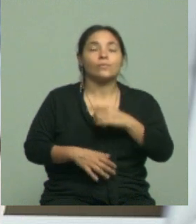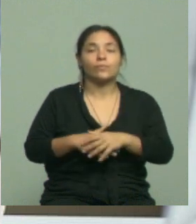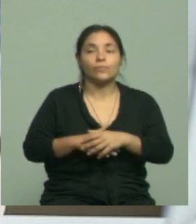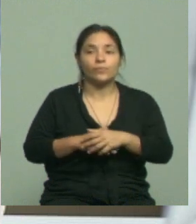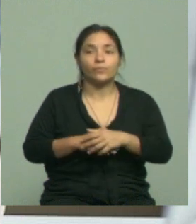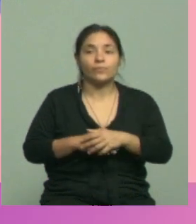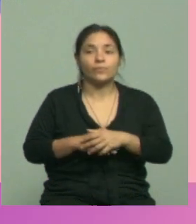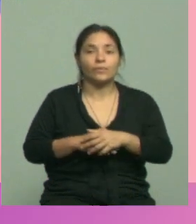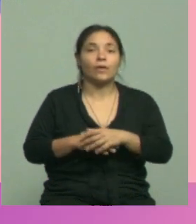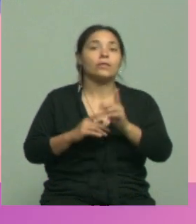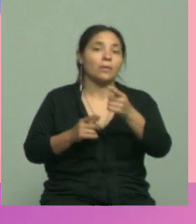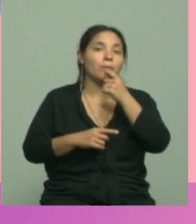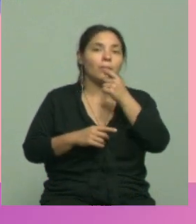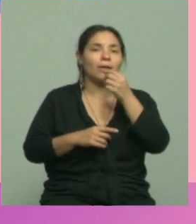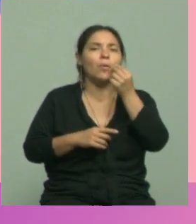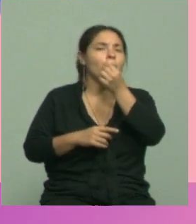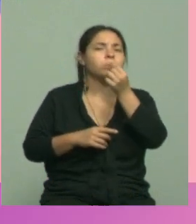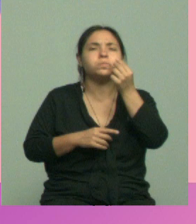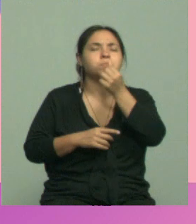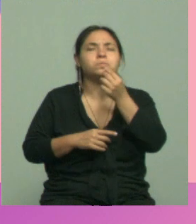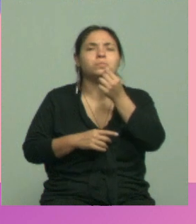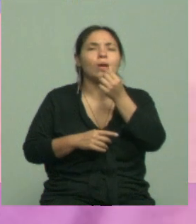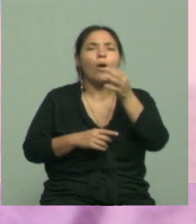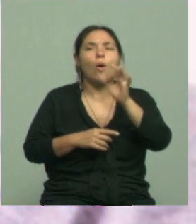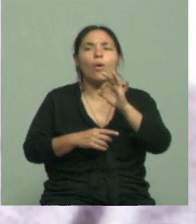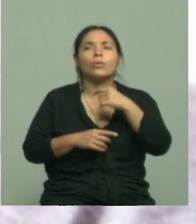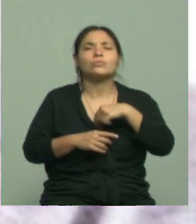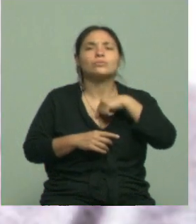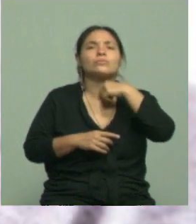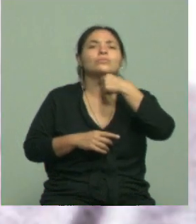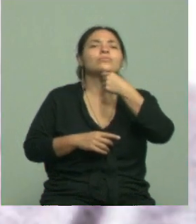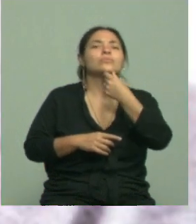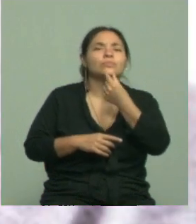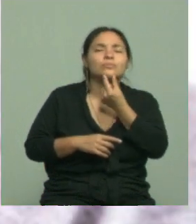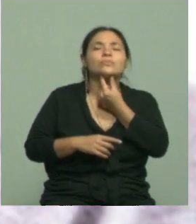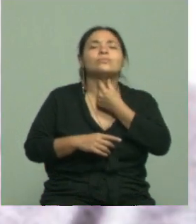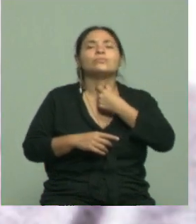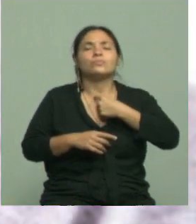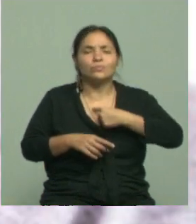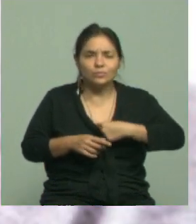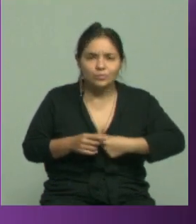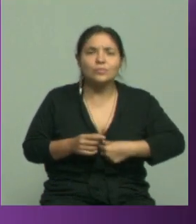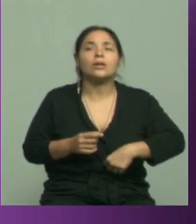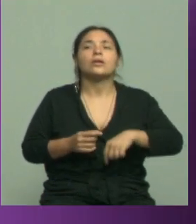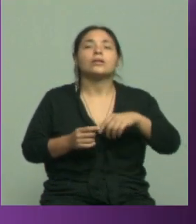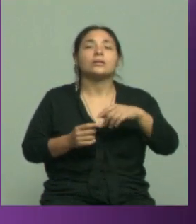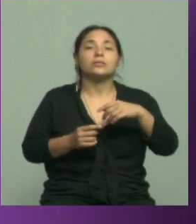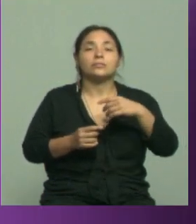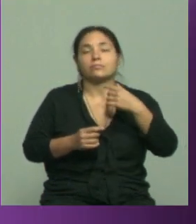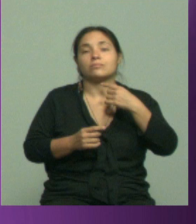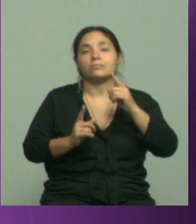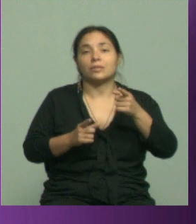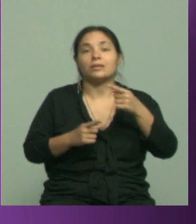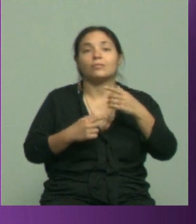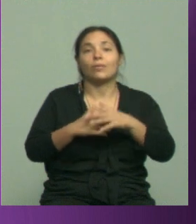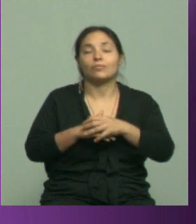nuestras fosas nasales, en nuestra boca, que es cuando sentimos la sensación de repetir un alimento, vuelve a caer por la fuerza